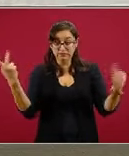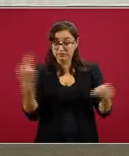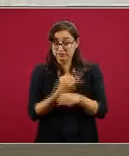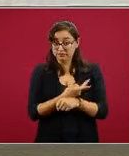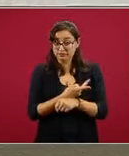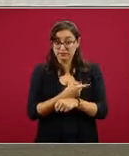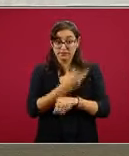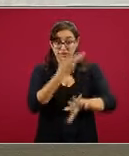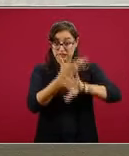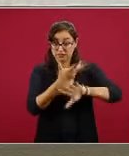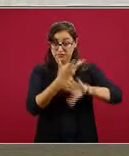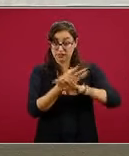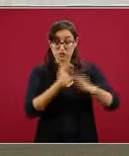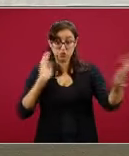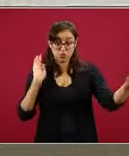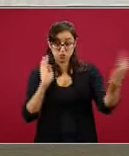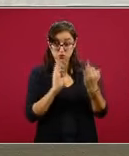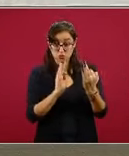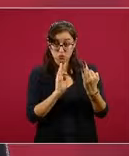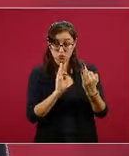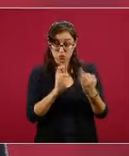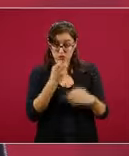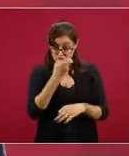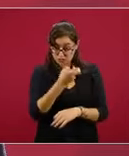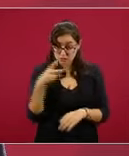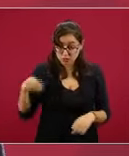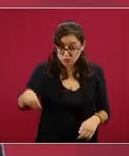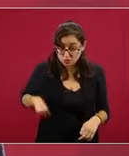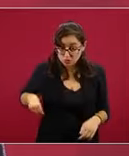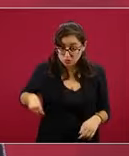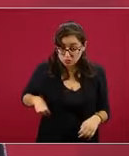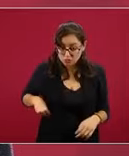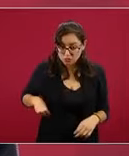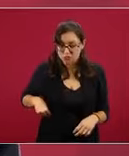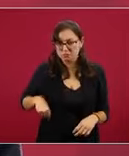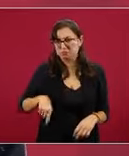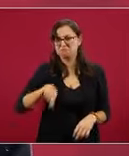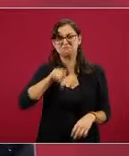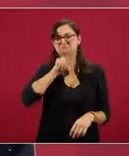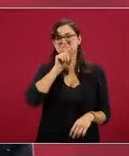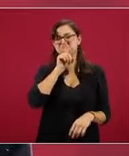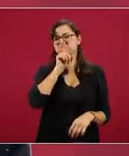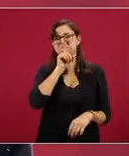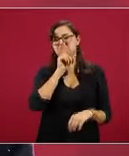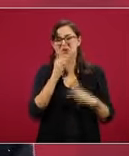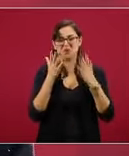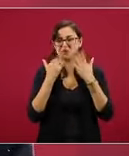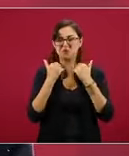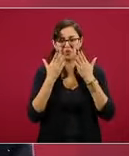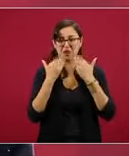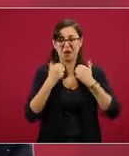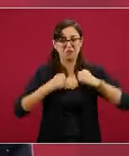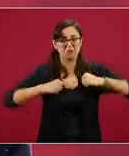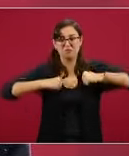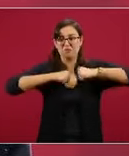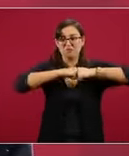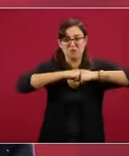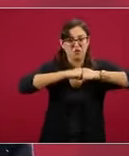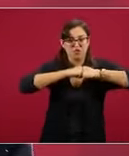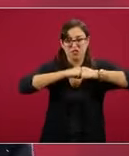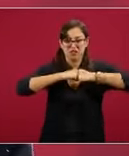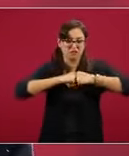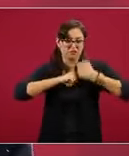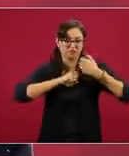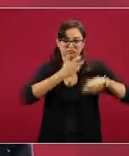determinante que esté asociado con, digamos, las personas que viven en un momento determinado del lado americano. Estamos hablando de